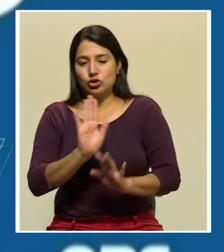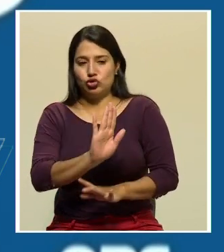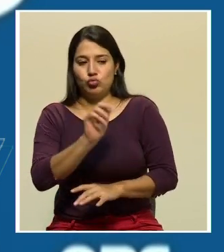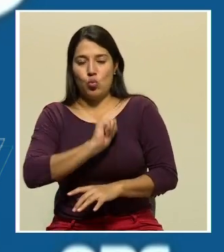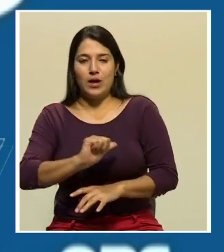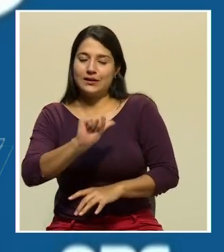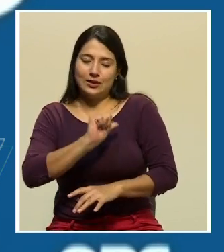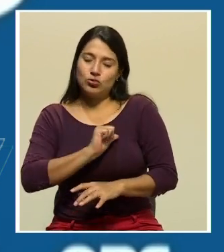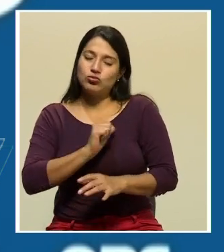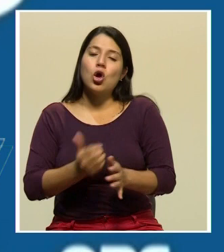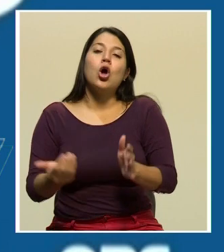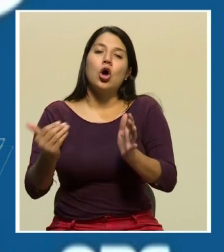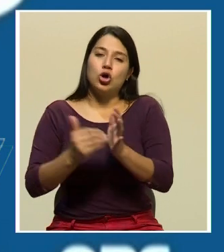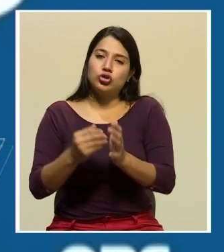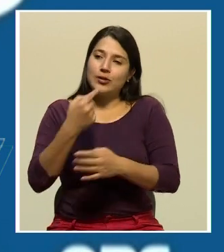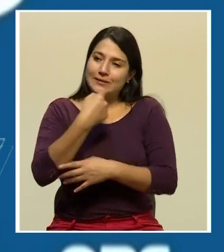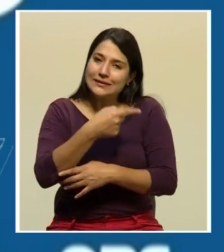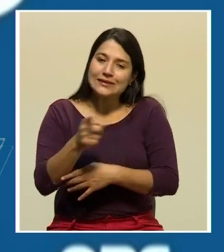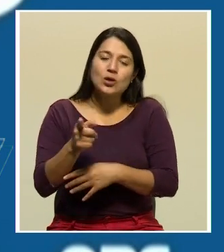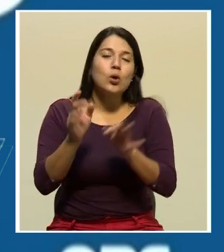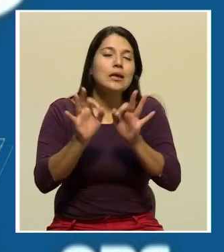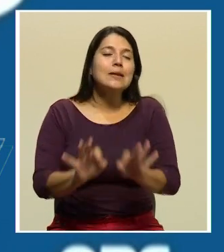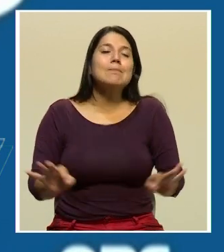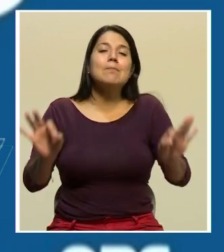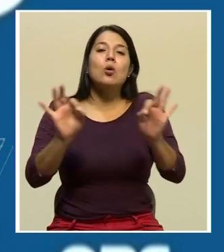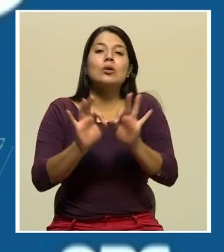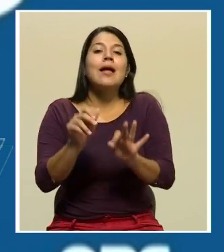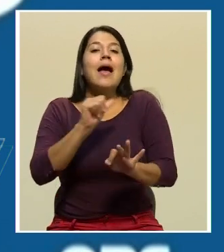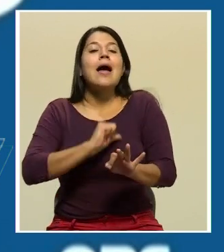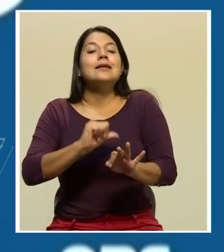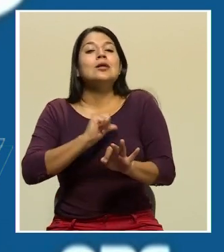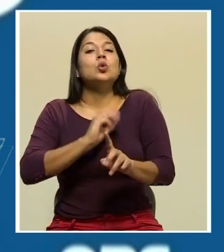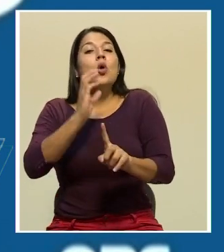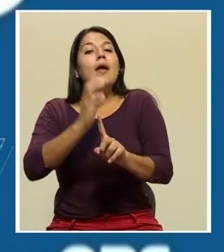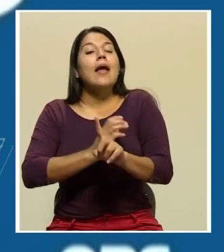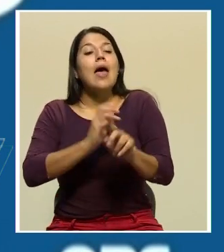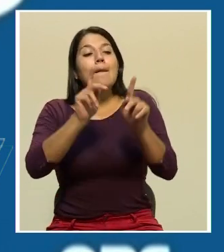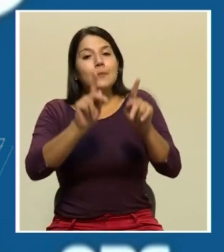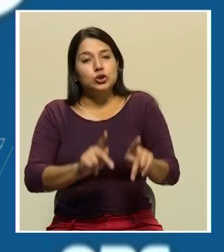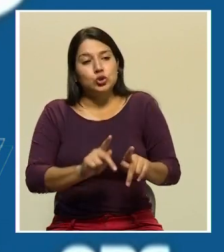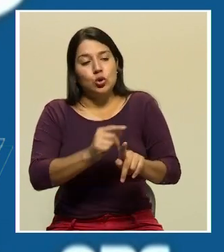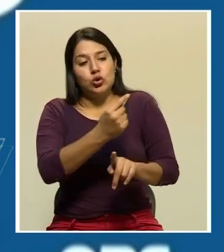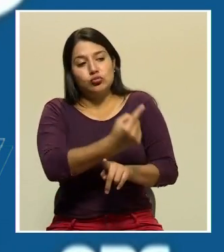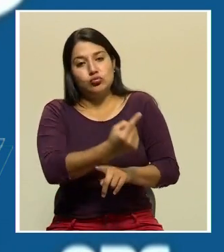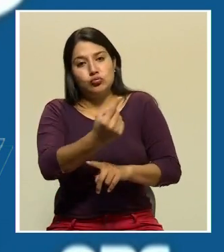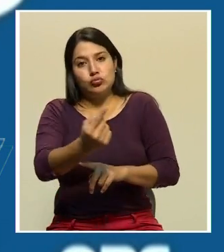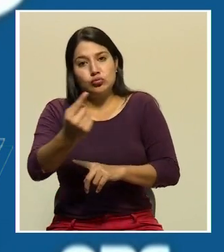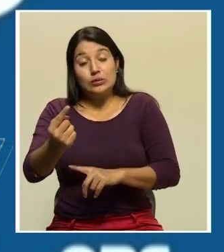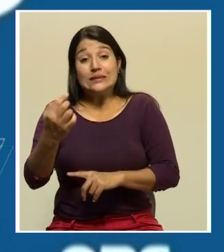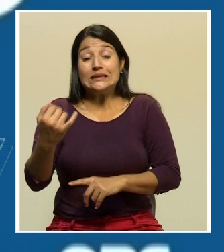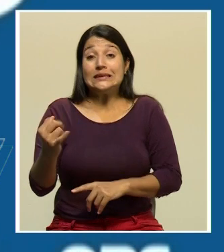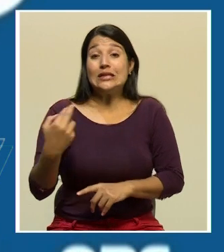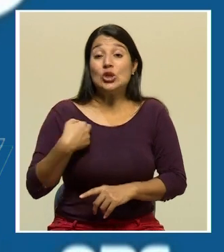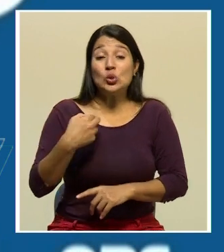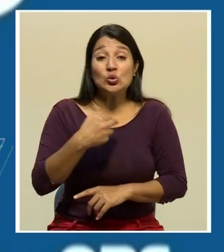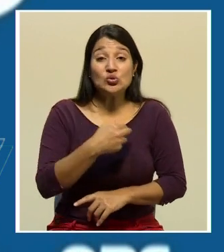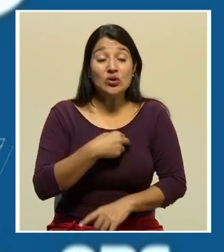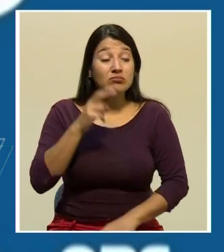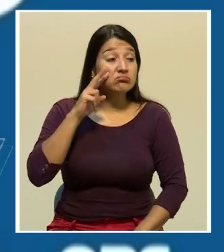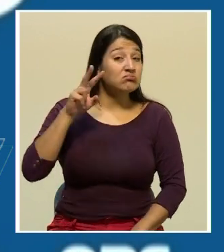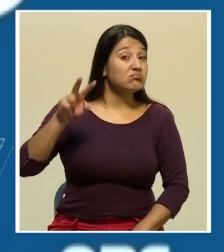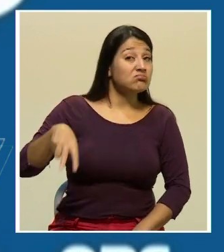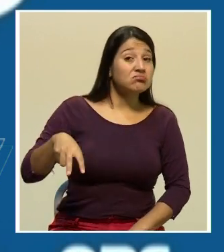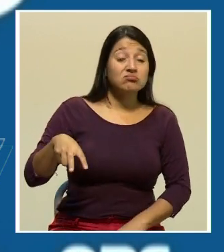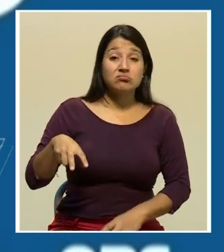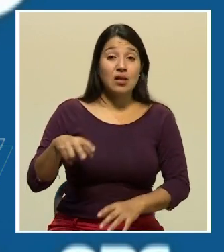el comportamiento de las personas. Si nos mantenemos en un comportamiento que no hace caso a las medidas que se